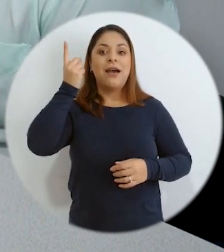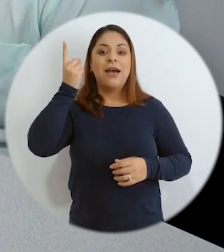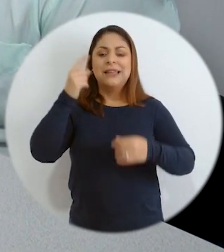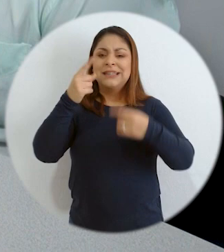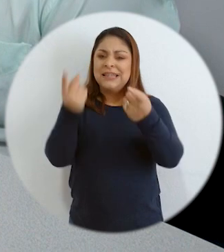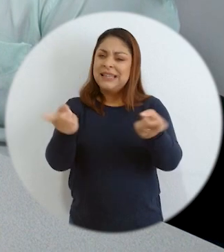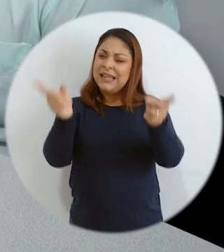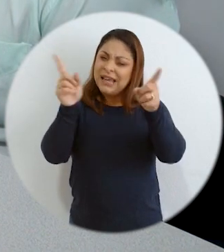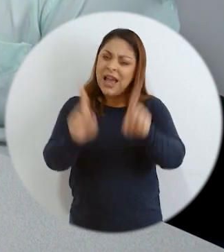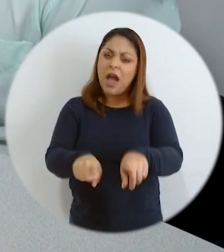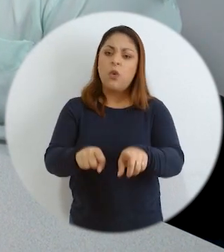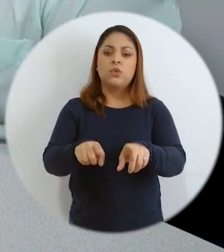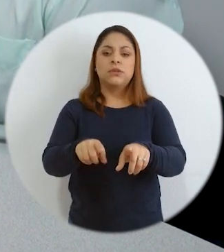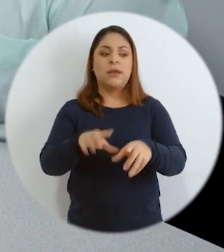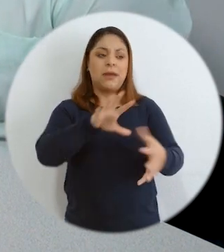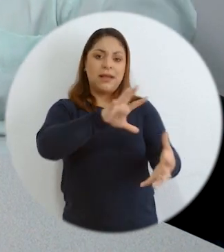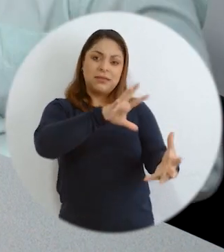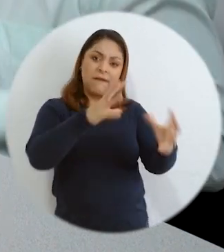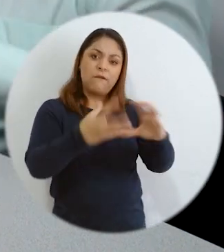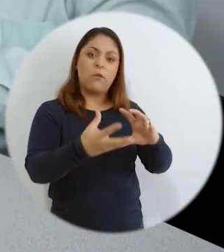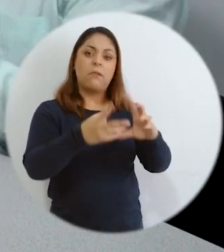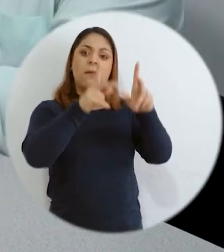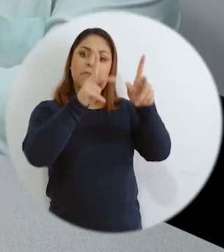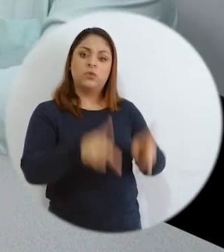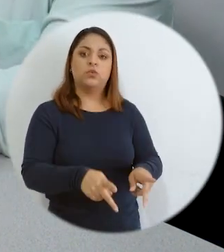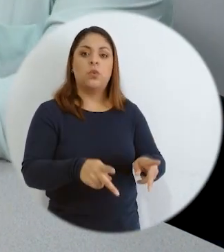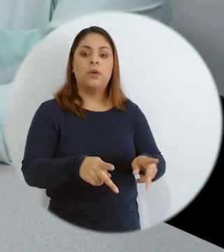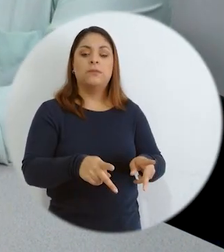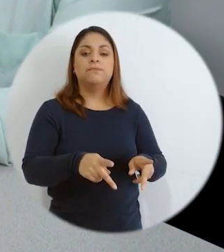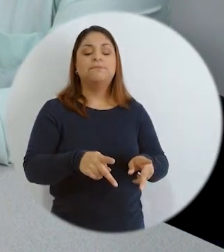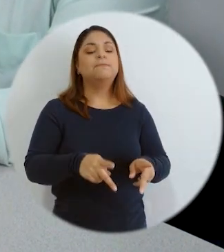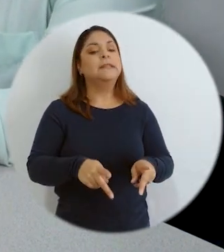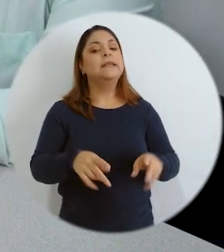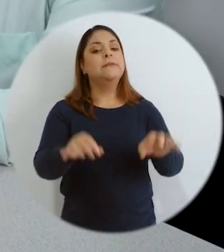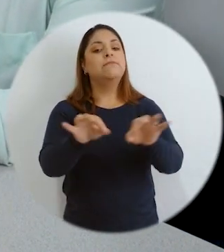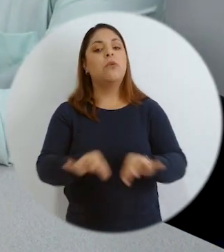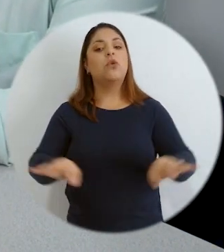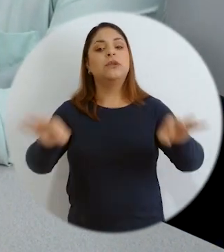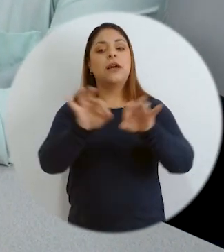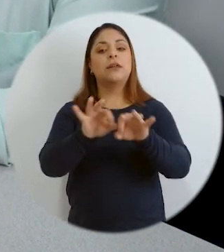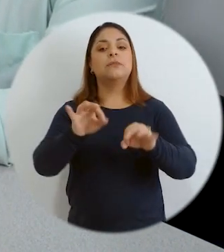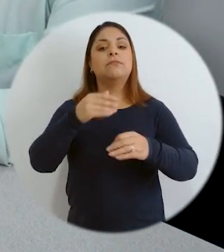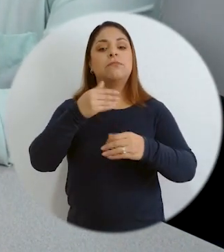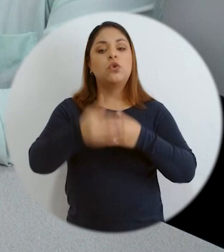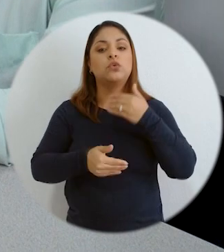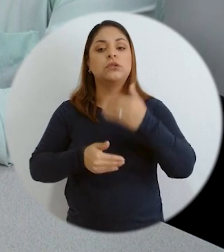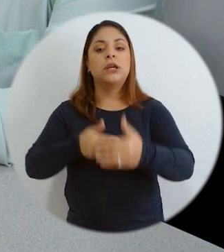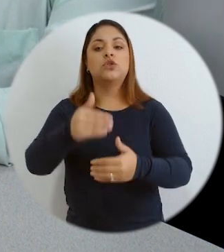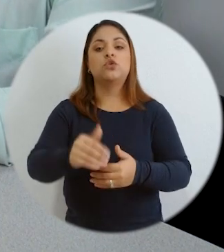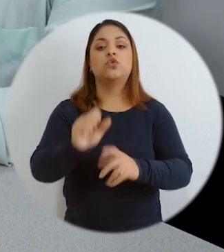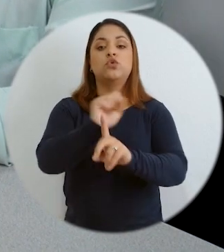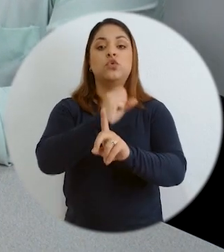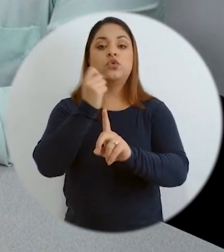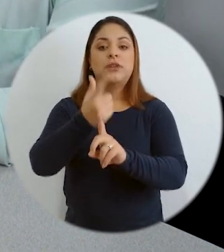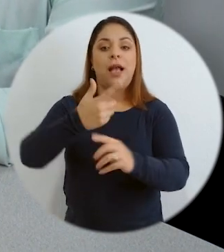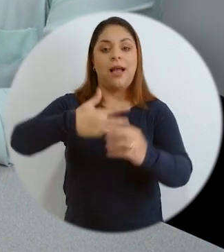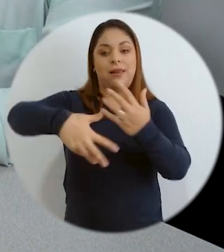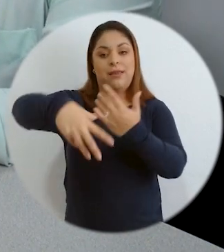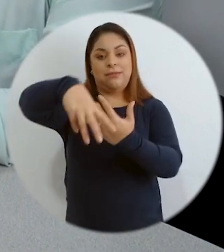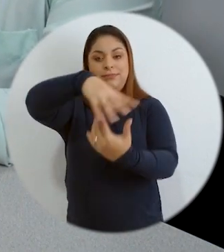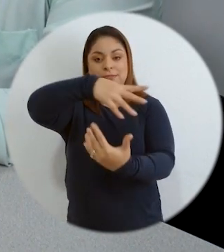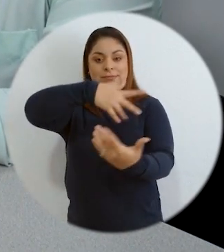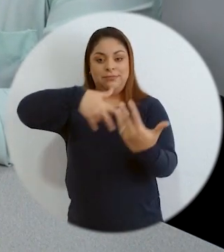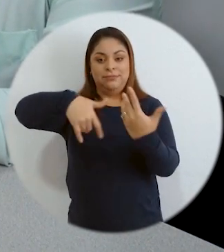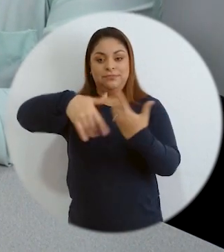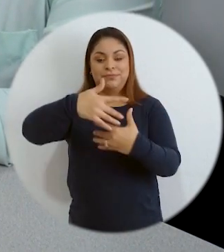a comprender una de las causas de la transformación de una persona, y tiene que ver fundamentalmente con su proceso de socialización.